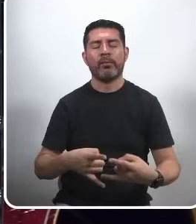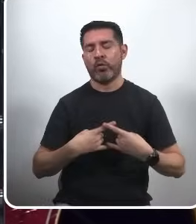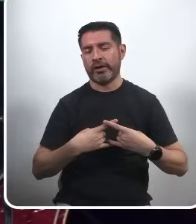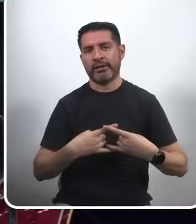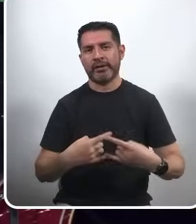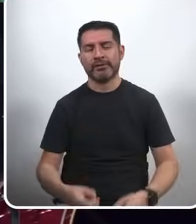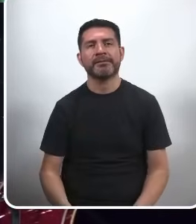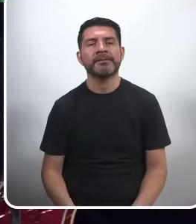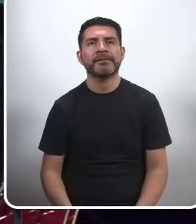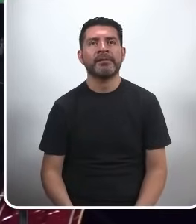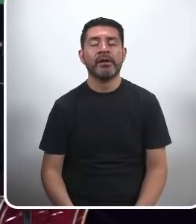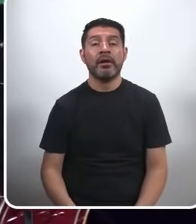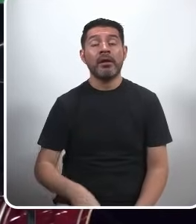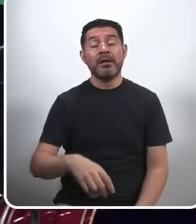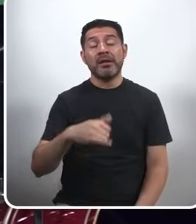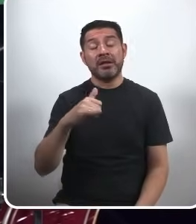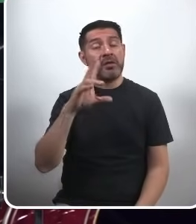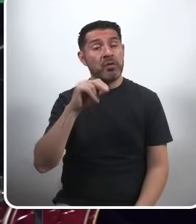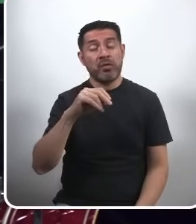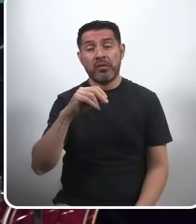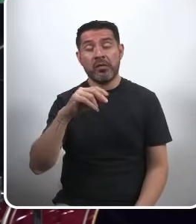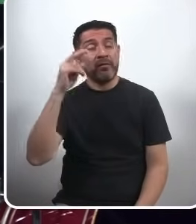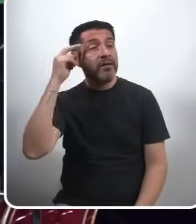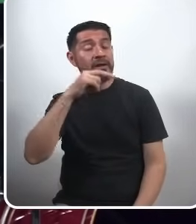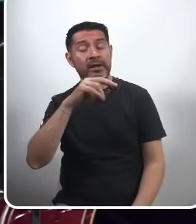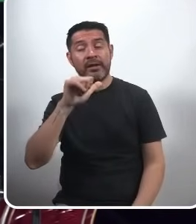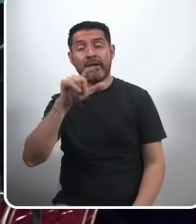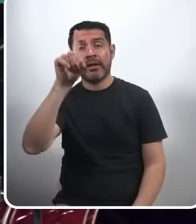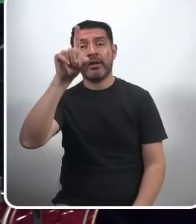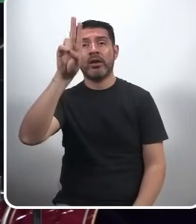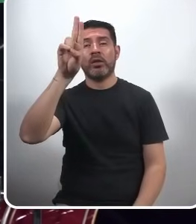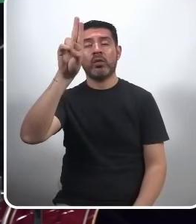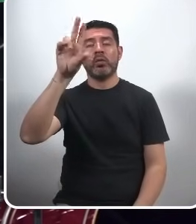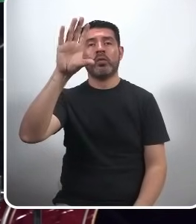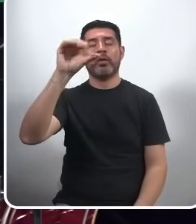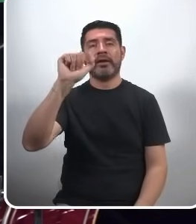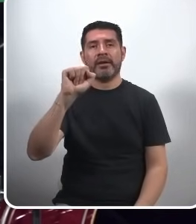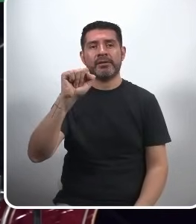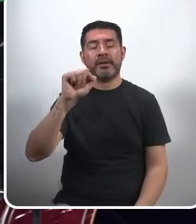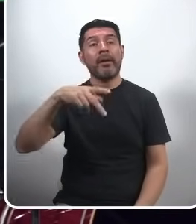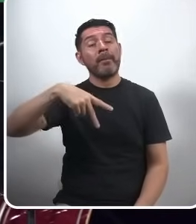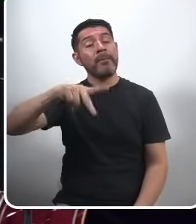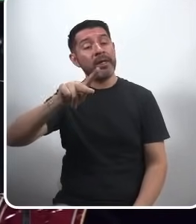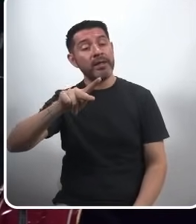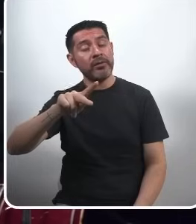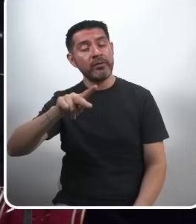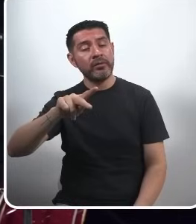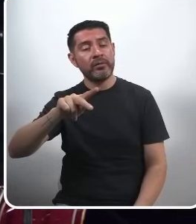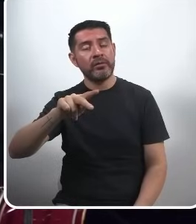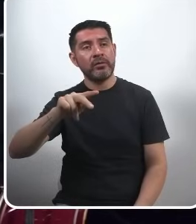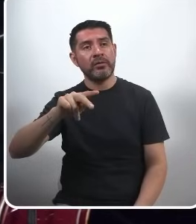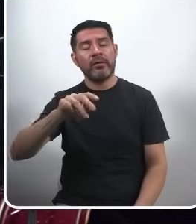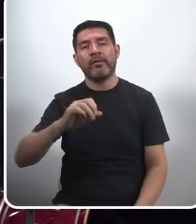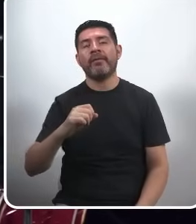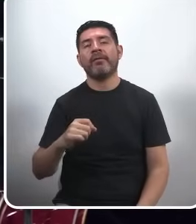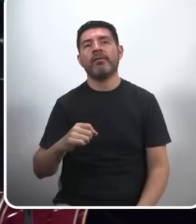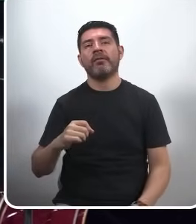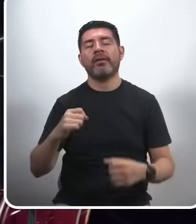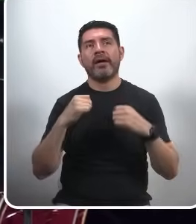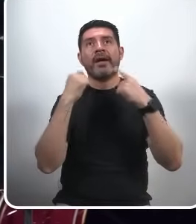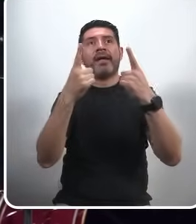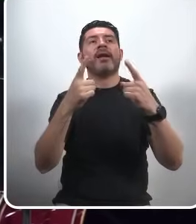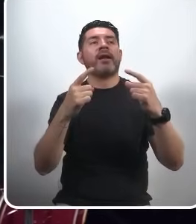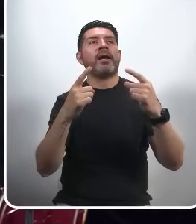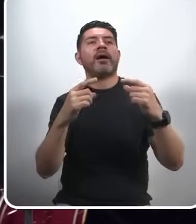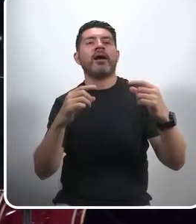extra, ¿verdad? Así, entonces, padrísimo, pero qué feo se siente cuando alguien de la familia, ¿no?, se va a quedar fuera de algún plan, de algún viaje, o tiene que